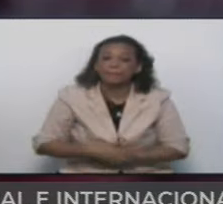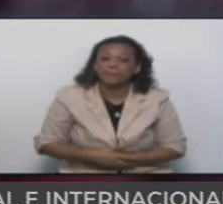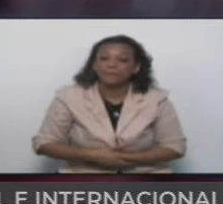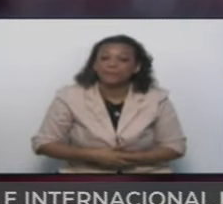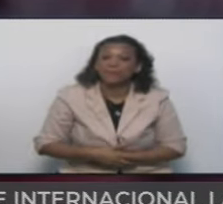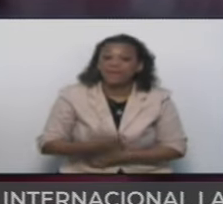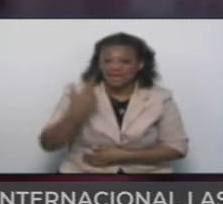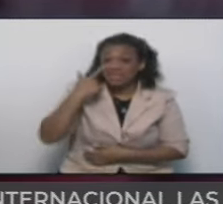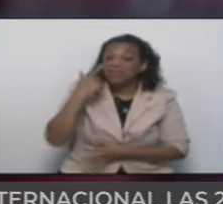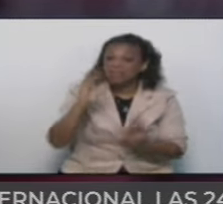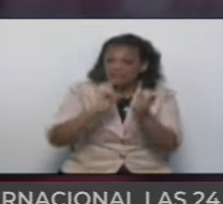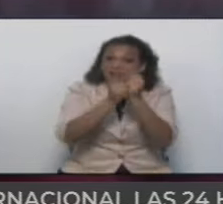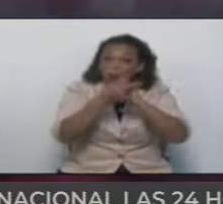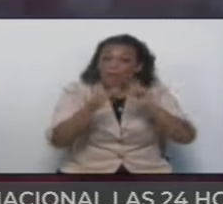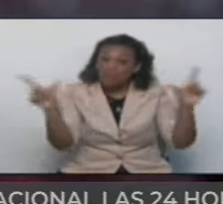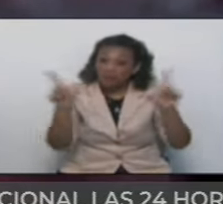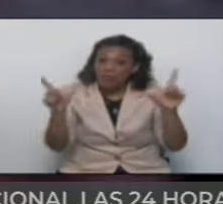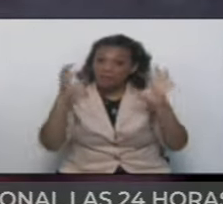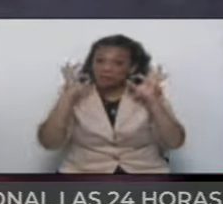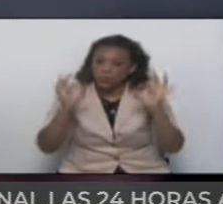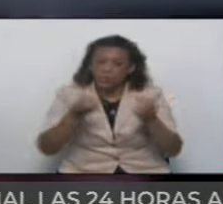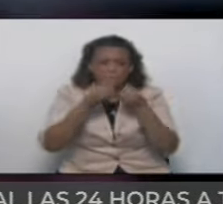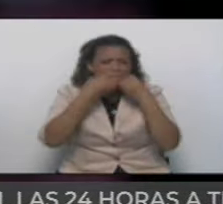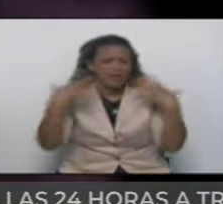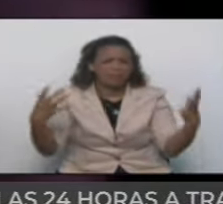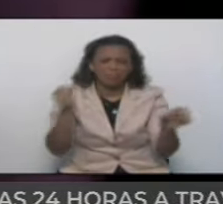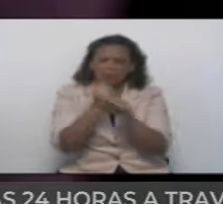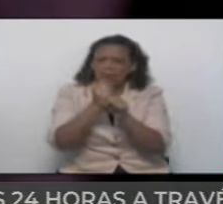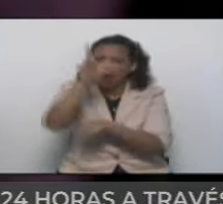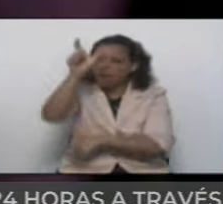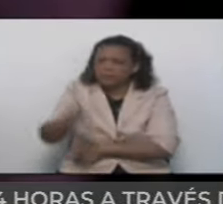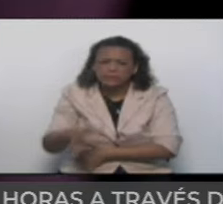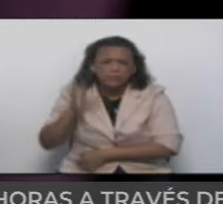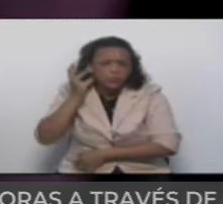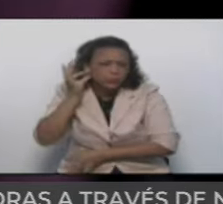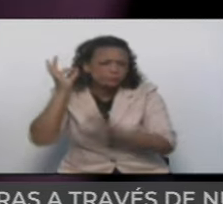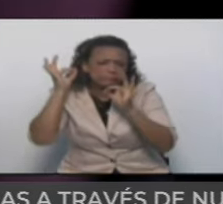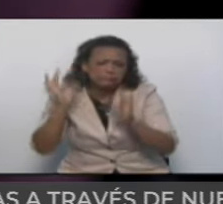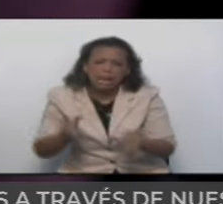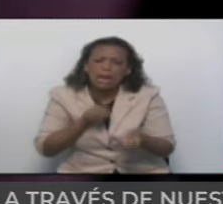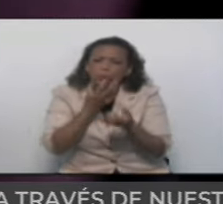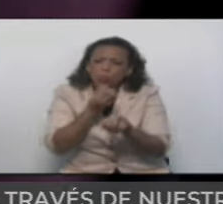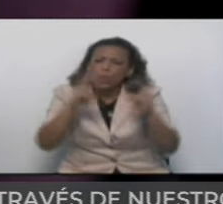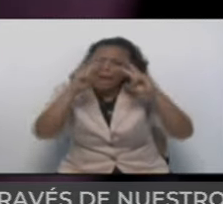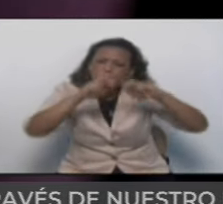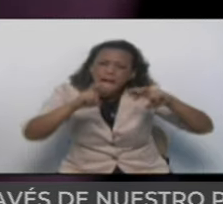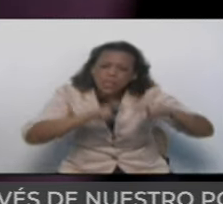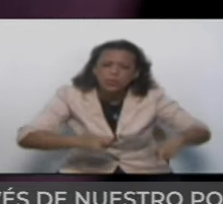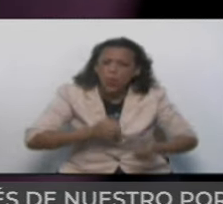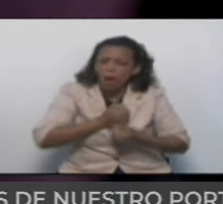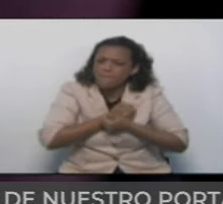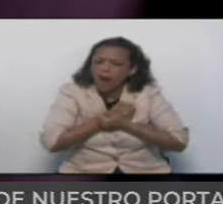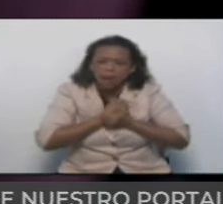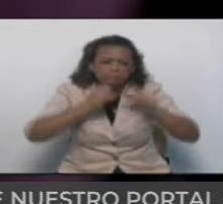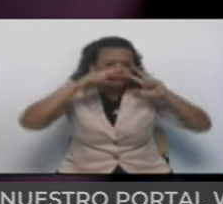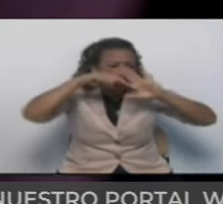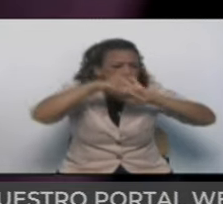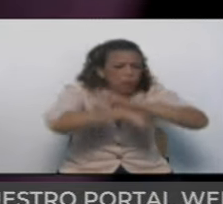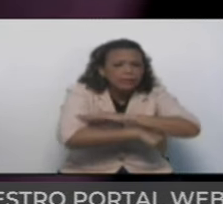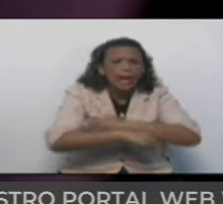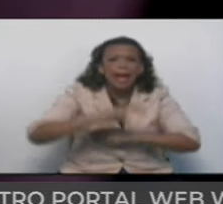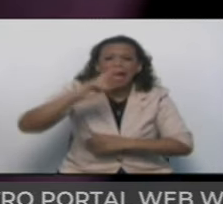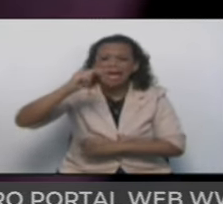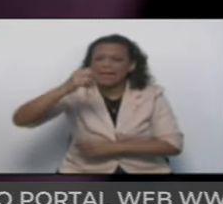Villegas. De verdad que es maravilloso este trabajo. La investigación amorosa que hizo Ernesto